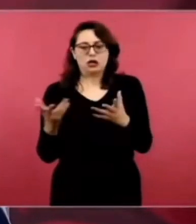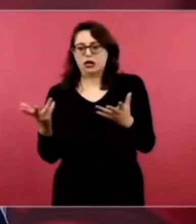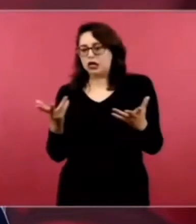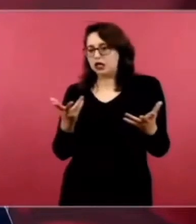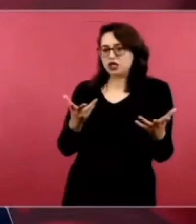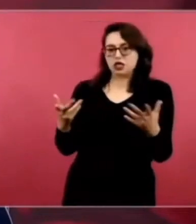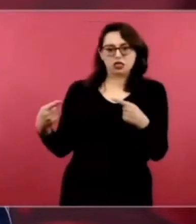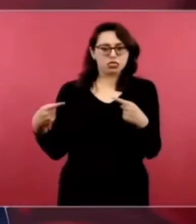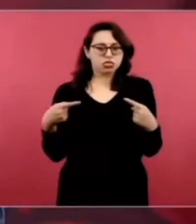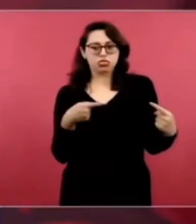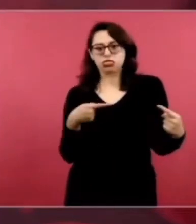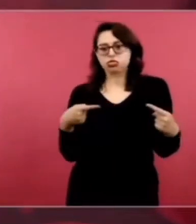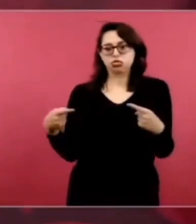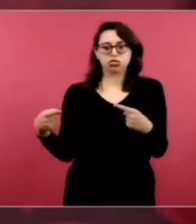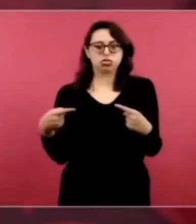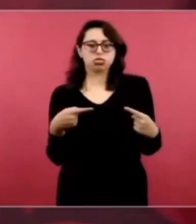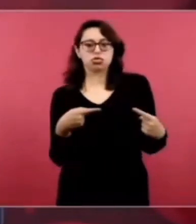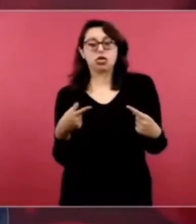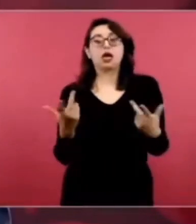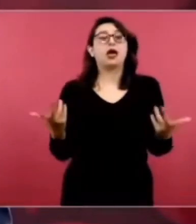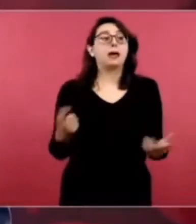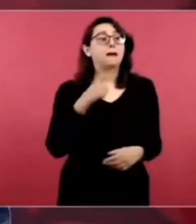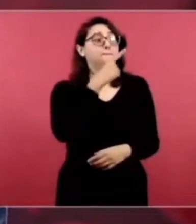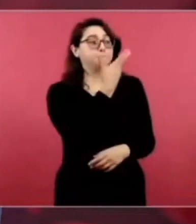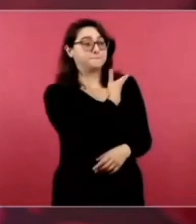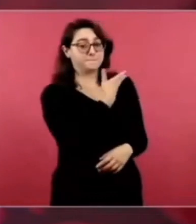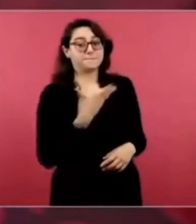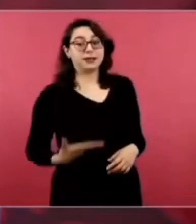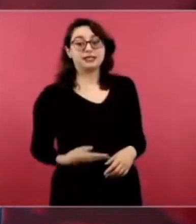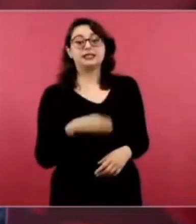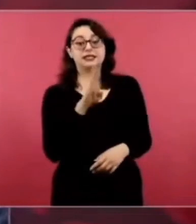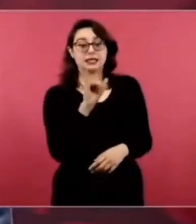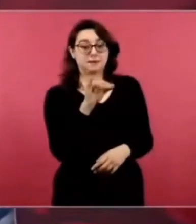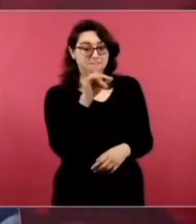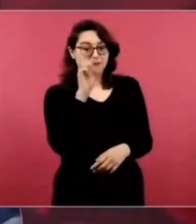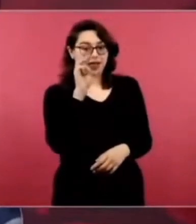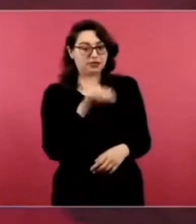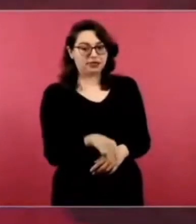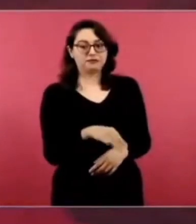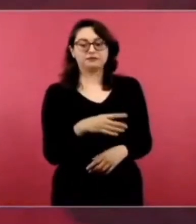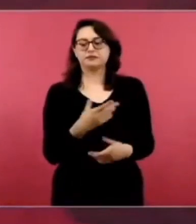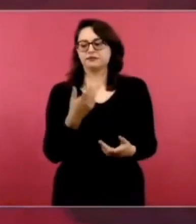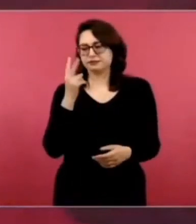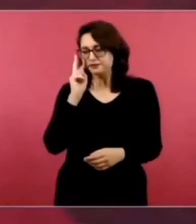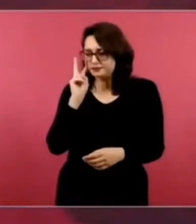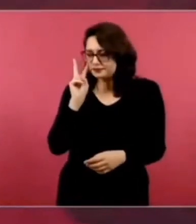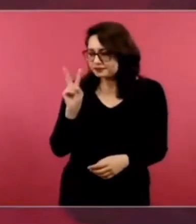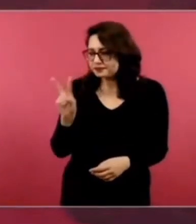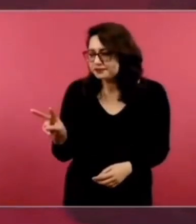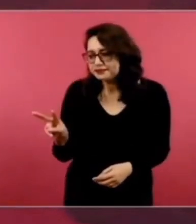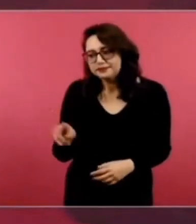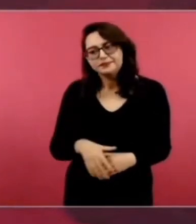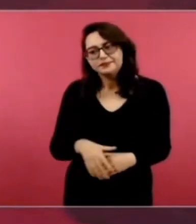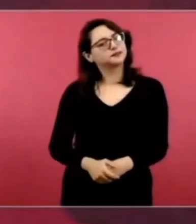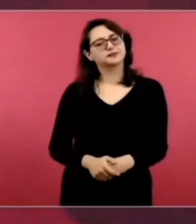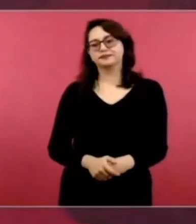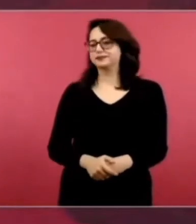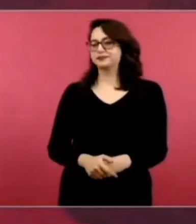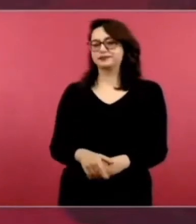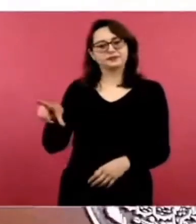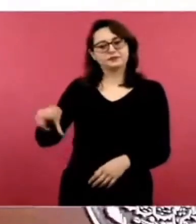también se portó a la altura de las circunstancias, presentó una